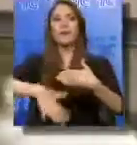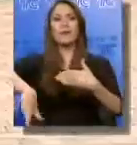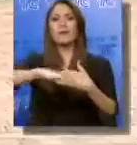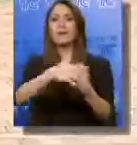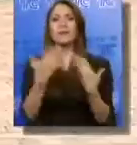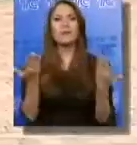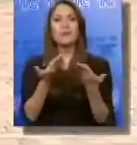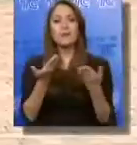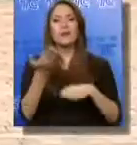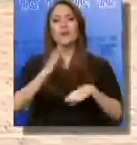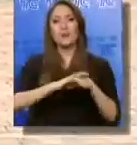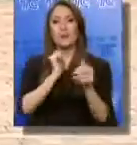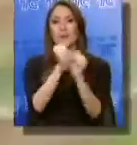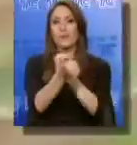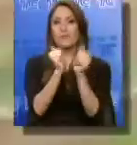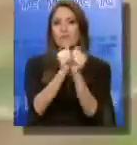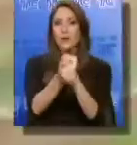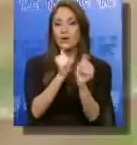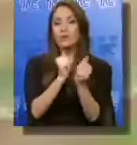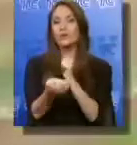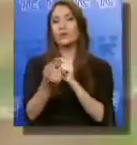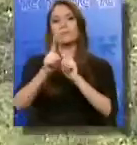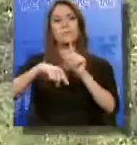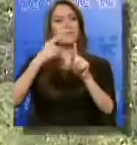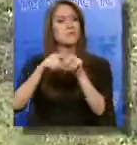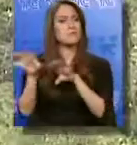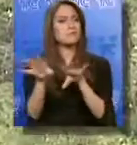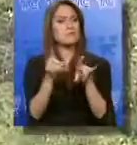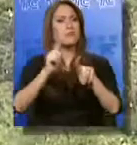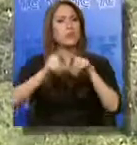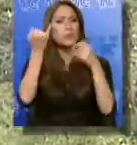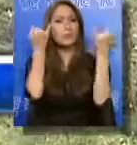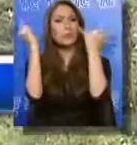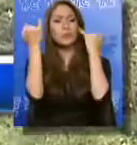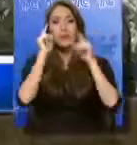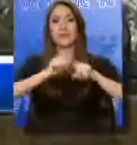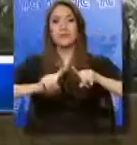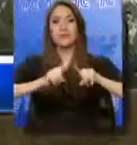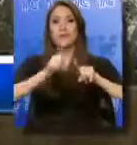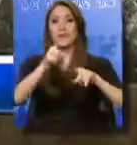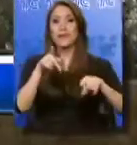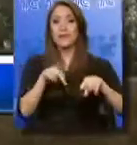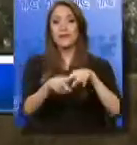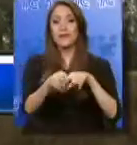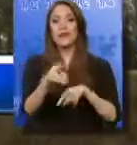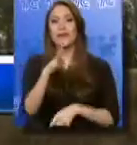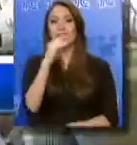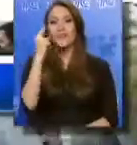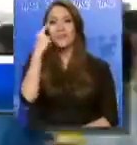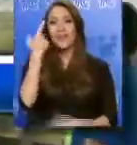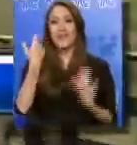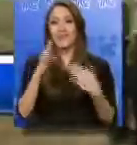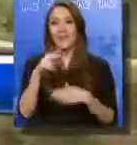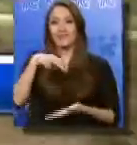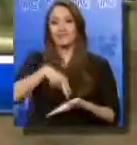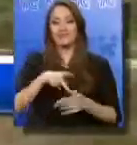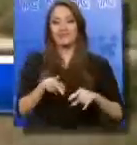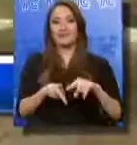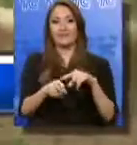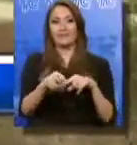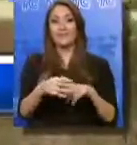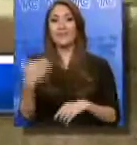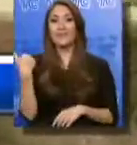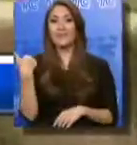con espacios para deportes extremos y otras actividades recreativas. La obra fue inaugurada por el presidente Rafael Correa. El espacio